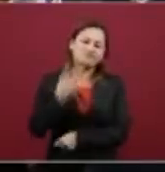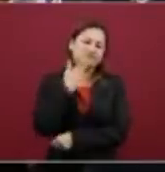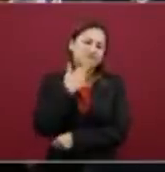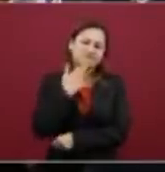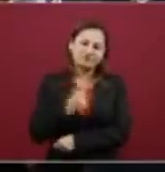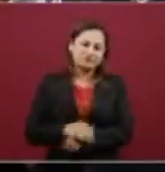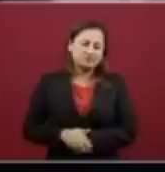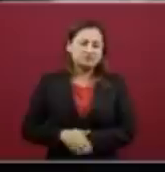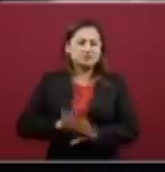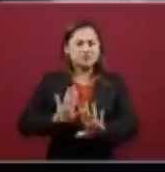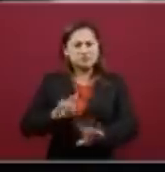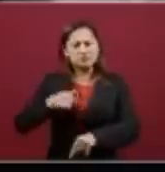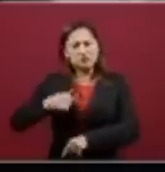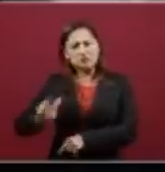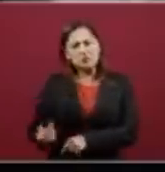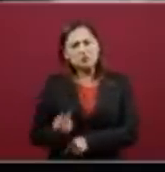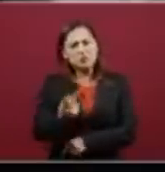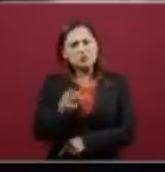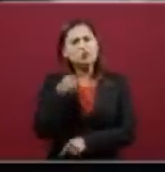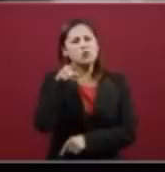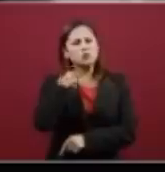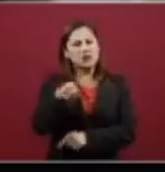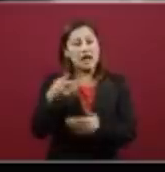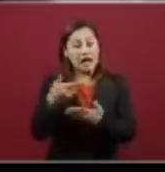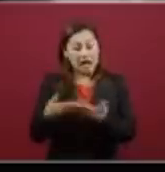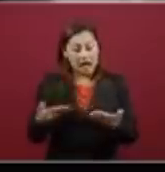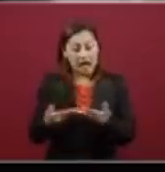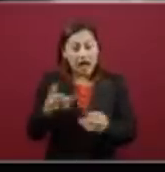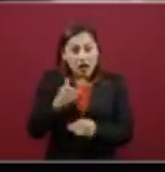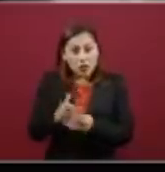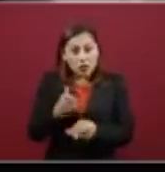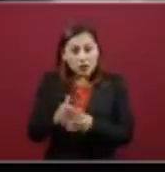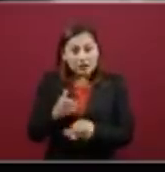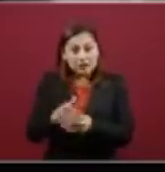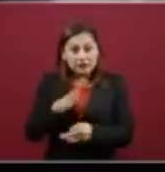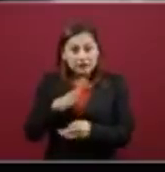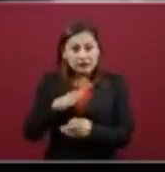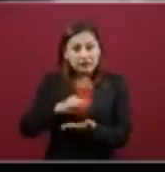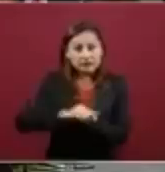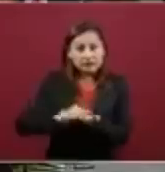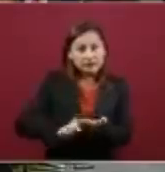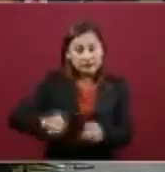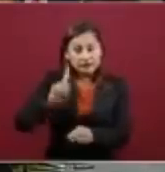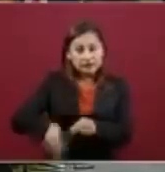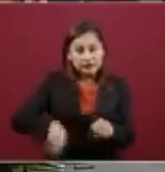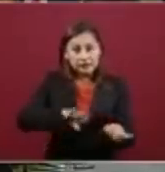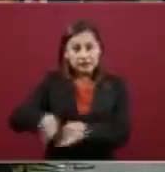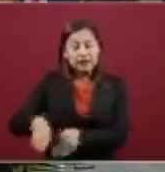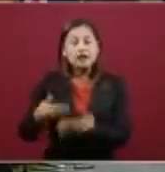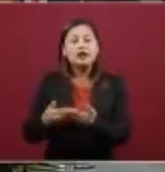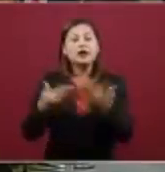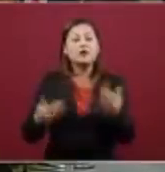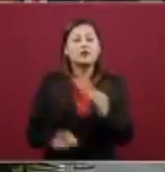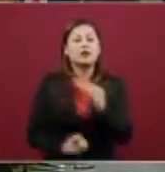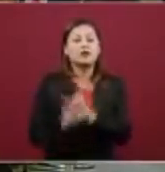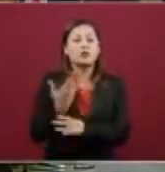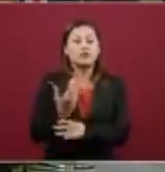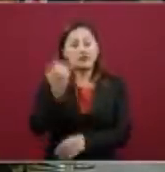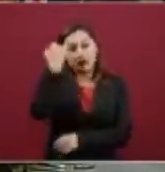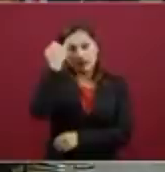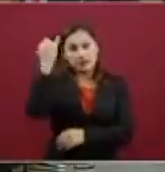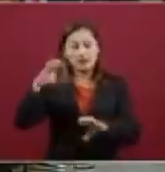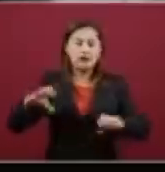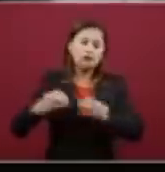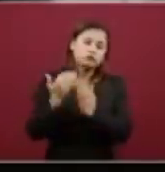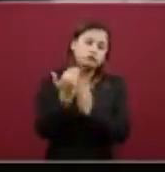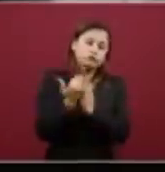desaparecer este mecanismo y quizás crear otra figura, otra herramienta que sí sea responsabilidad del actual gobierno para que no se achaque